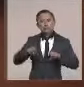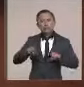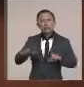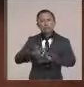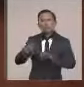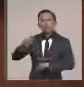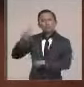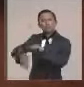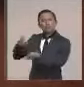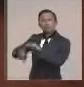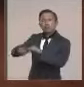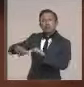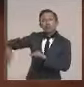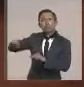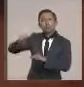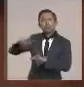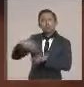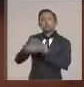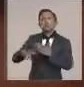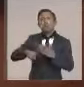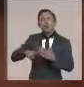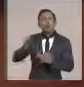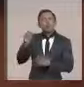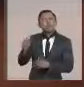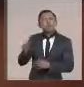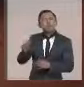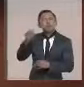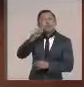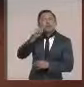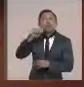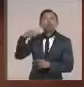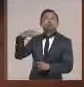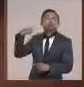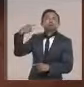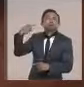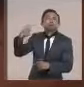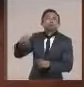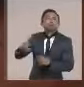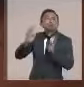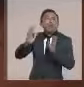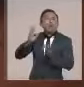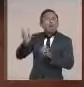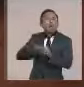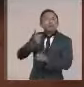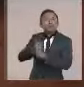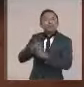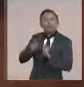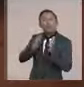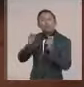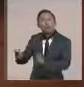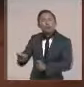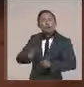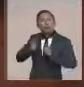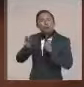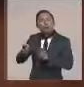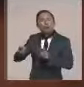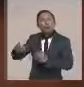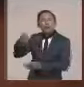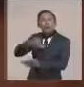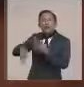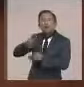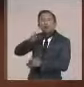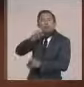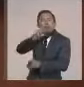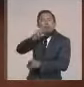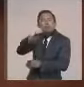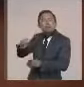cumplir. Lo han hecho siempre. Siempre han tenido la oportunidad y todos ellos han hecho o están metidos en el ajo. Y